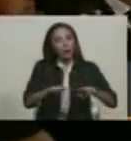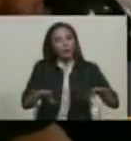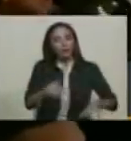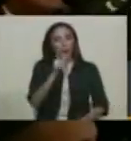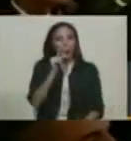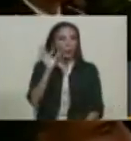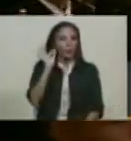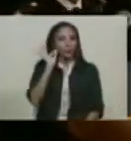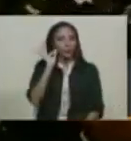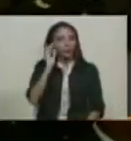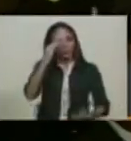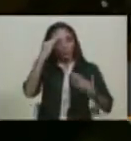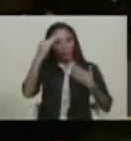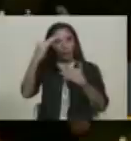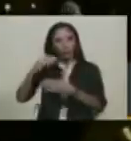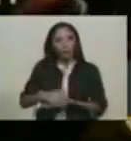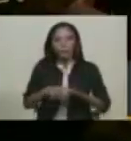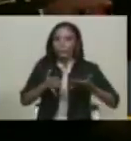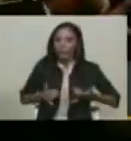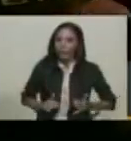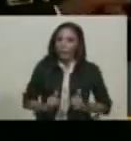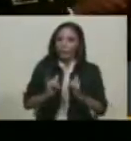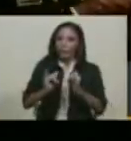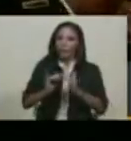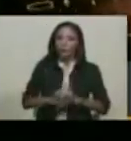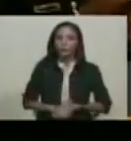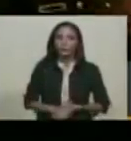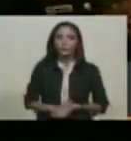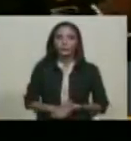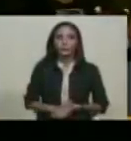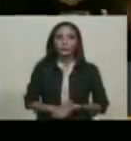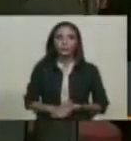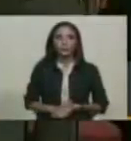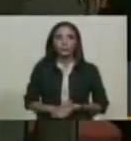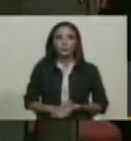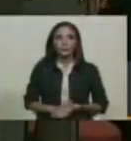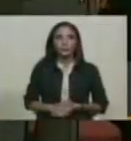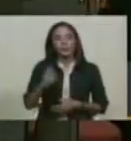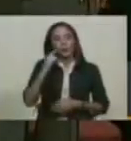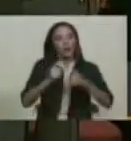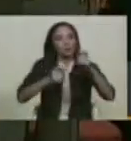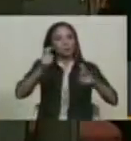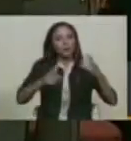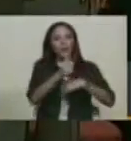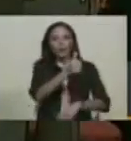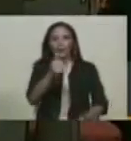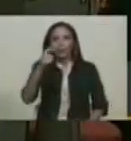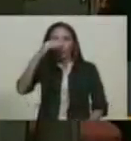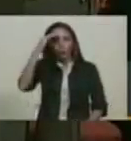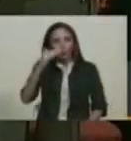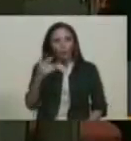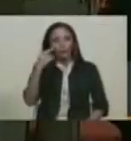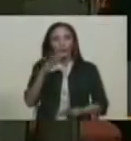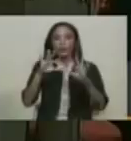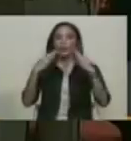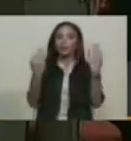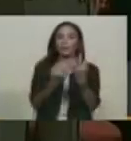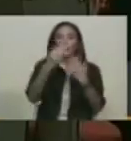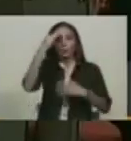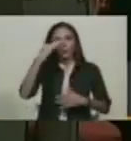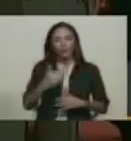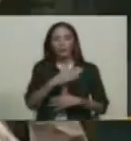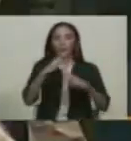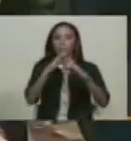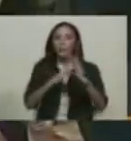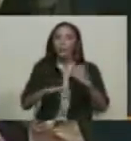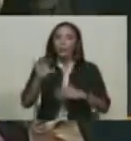niñas, a los hijos y a las hijas de nuestro personal militar, de la familia militar